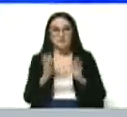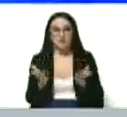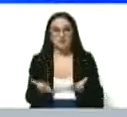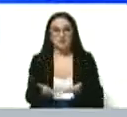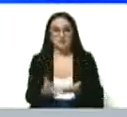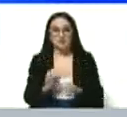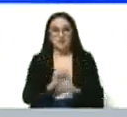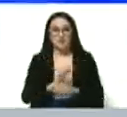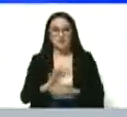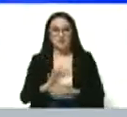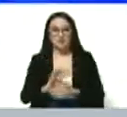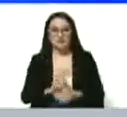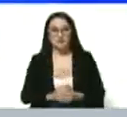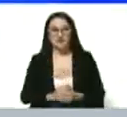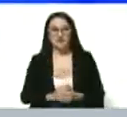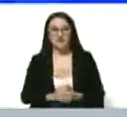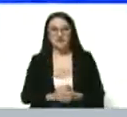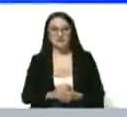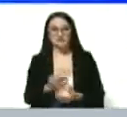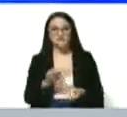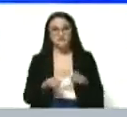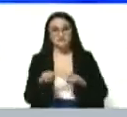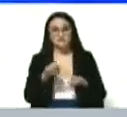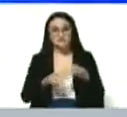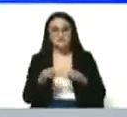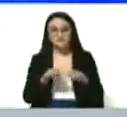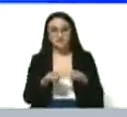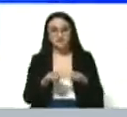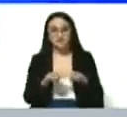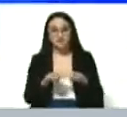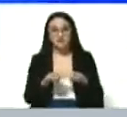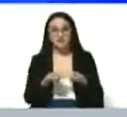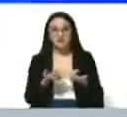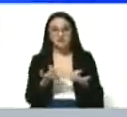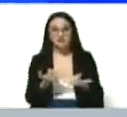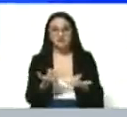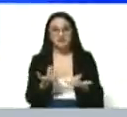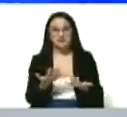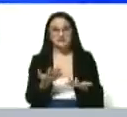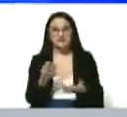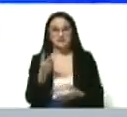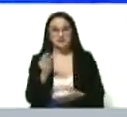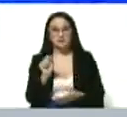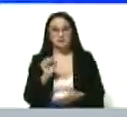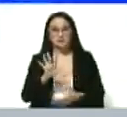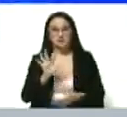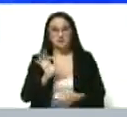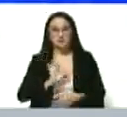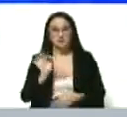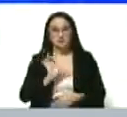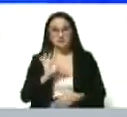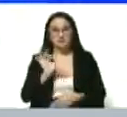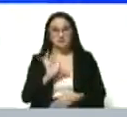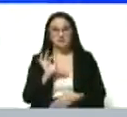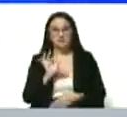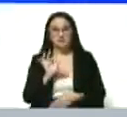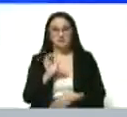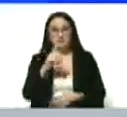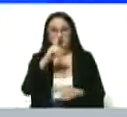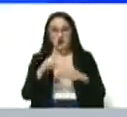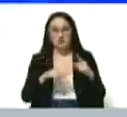COVID-19. Mientras la economía global registraba una contracción de 3.5% anual